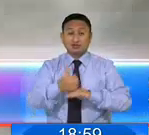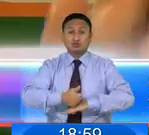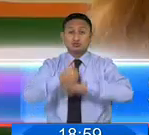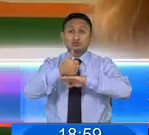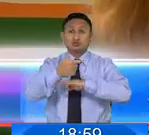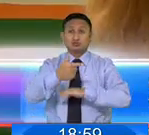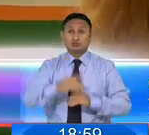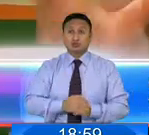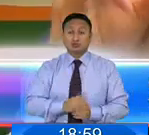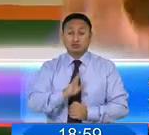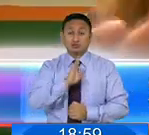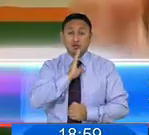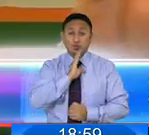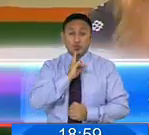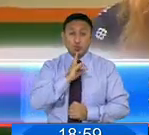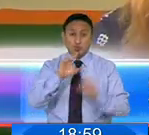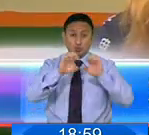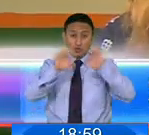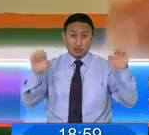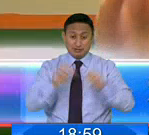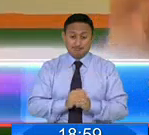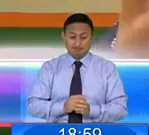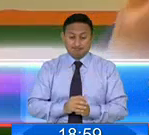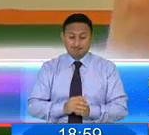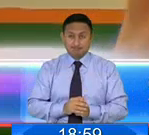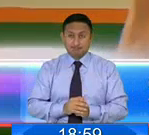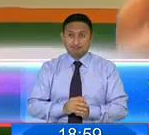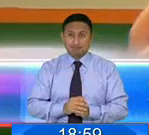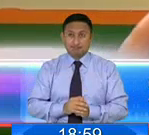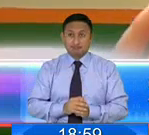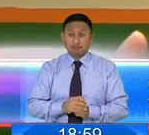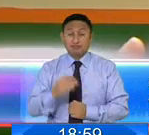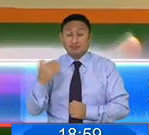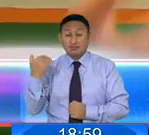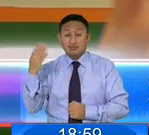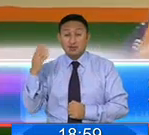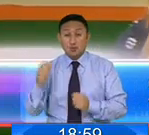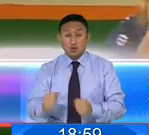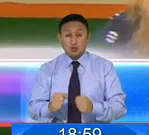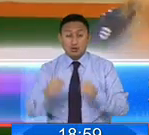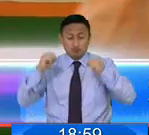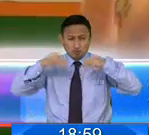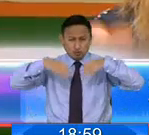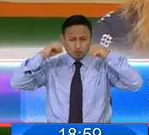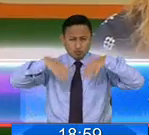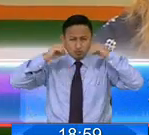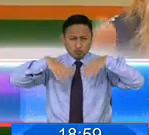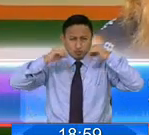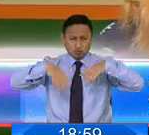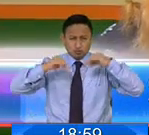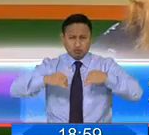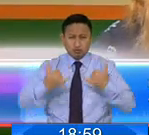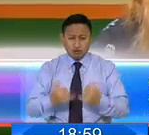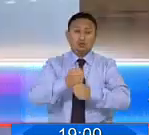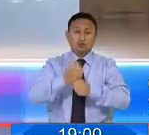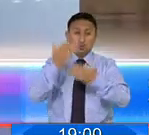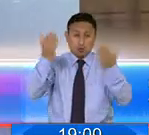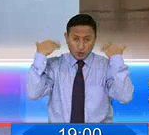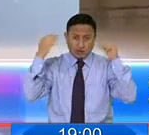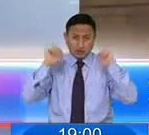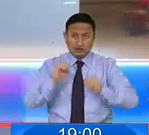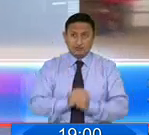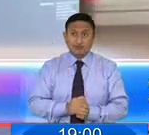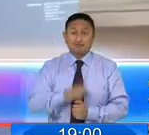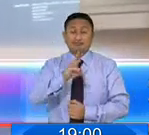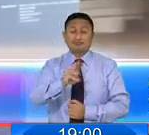Interagua. Sumado a que la lluvia, las más fuertes precipitaciones se dieron en momentos de marea alta. Tuvo al